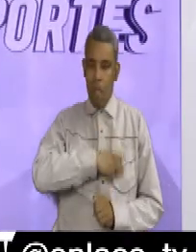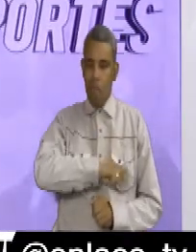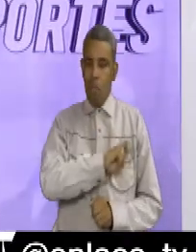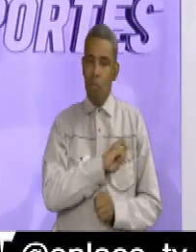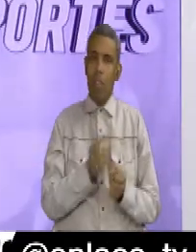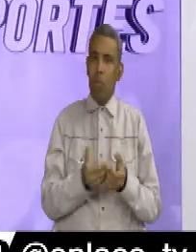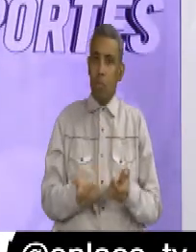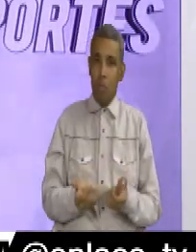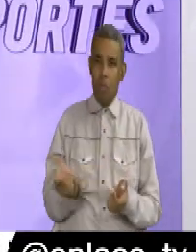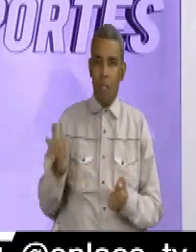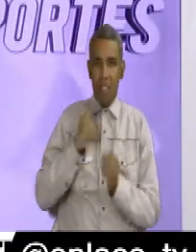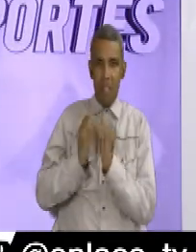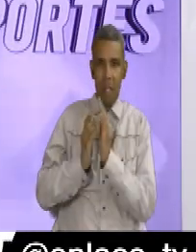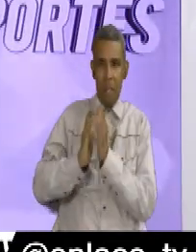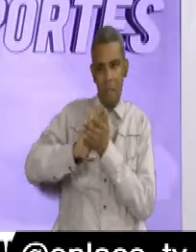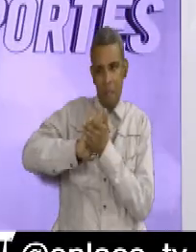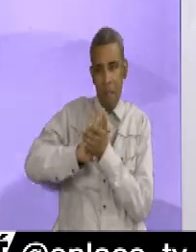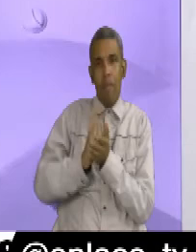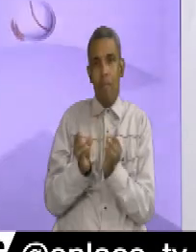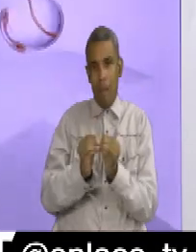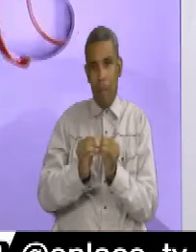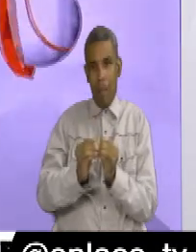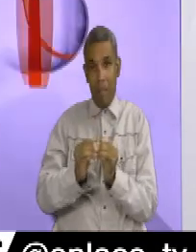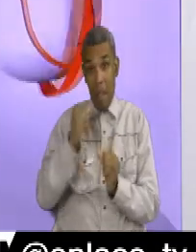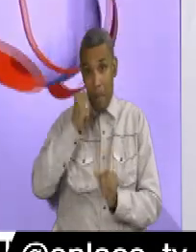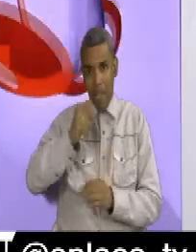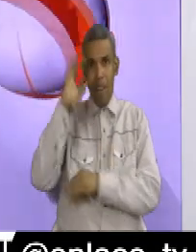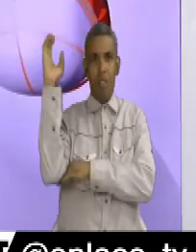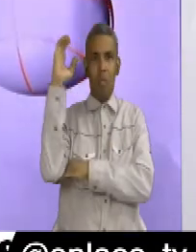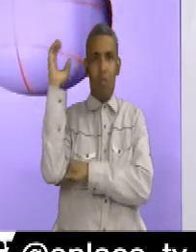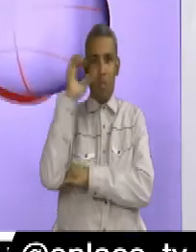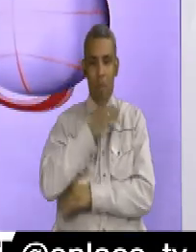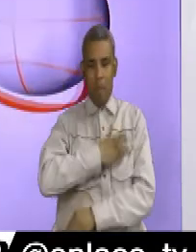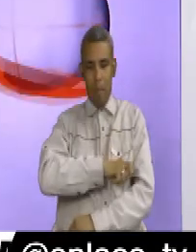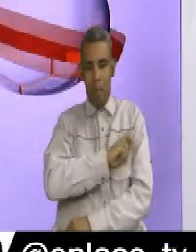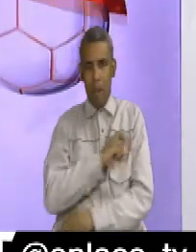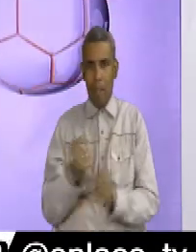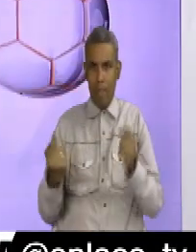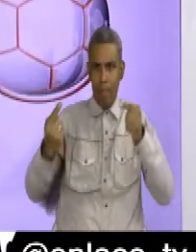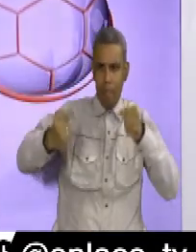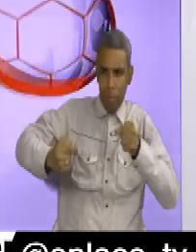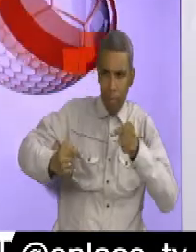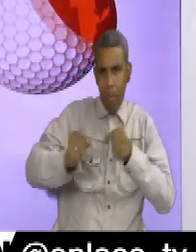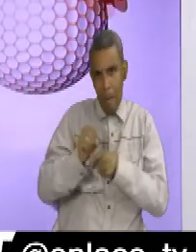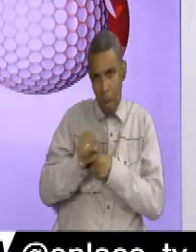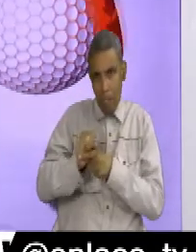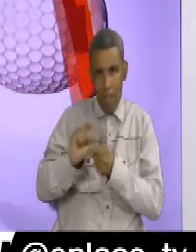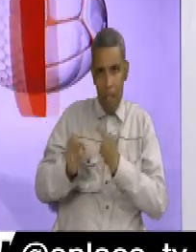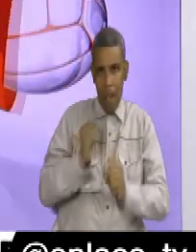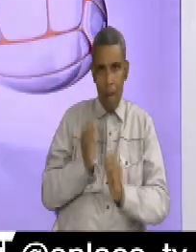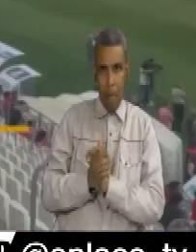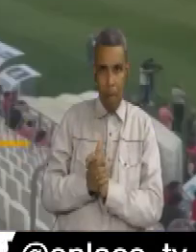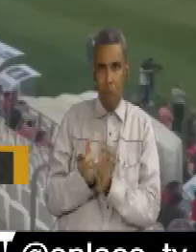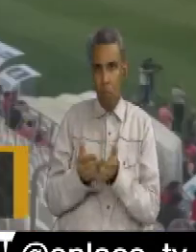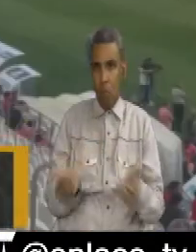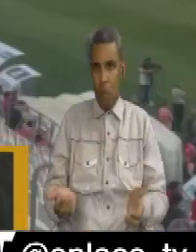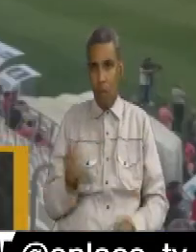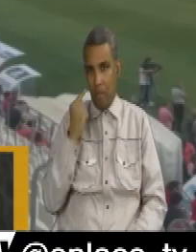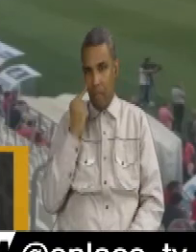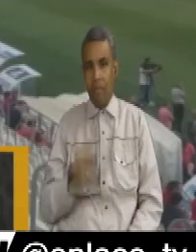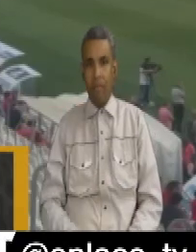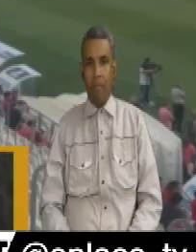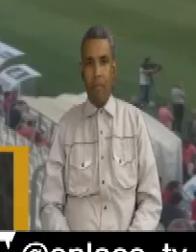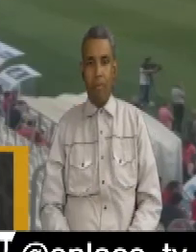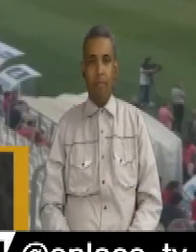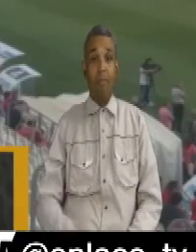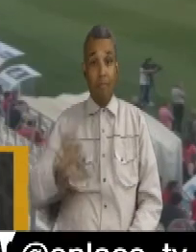detalles de este partido amistoso que será entre la selección Colombia y la selección española. Adelante, Ariel. ¿Qué tal? Saludo